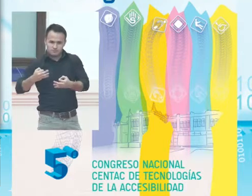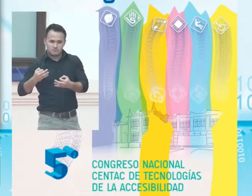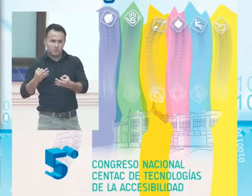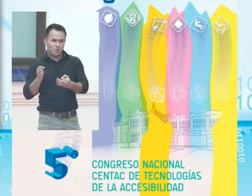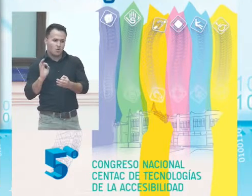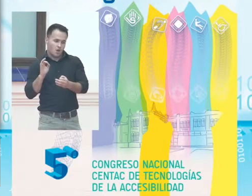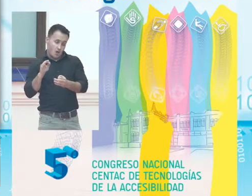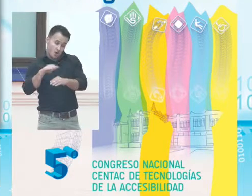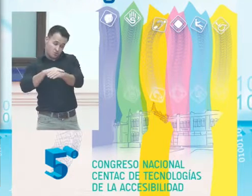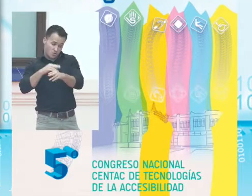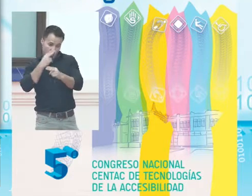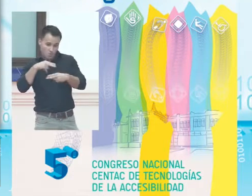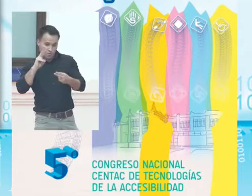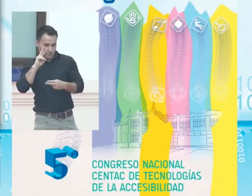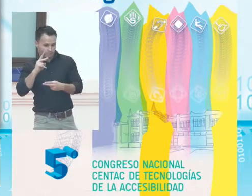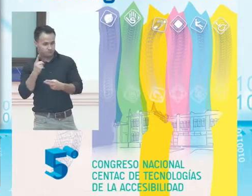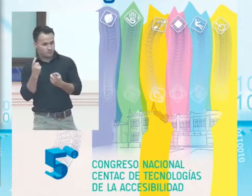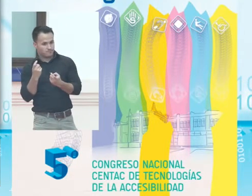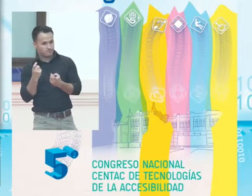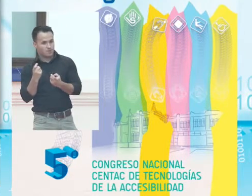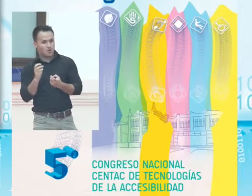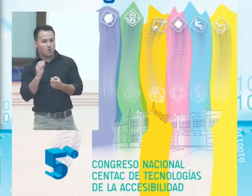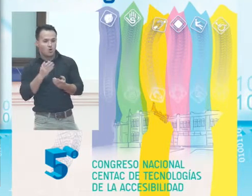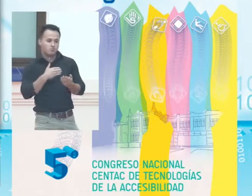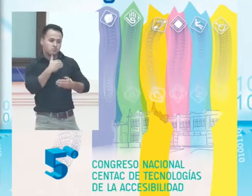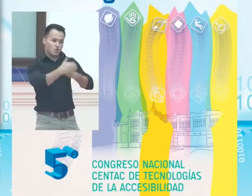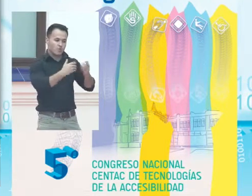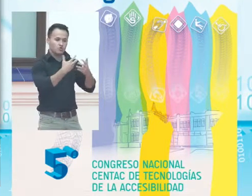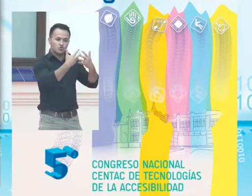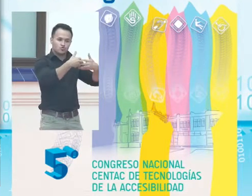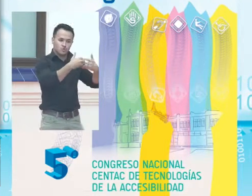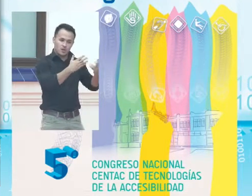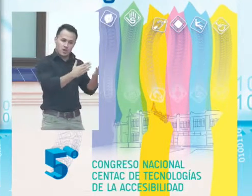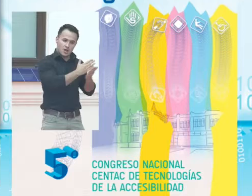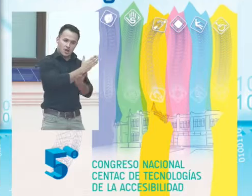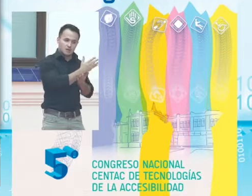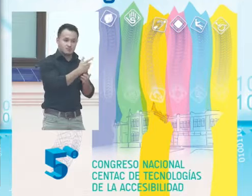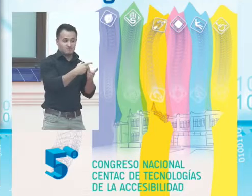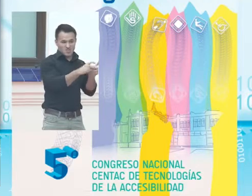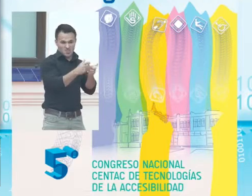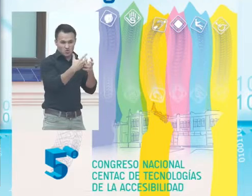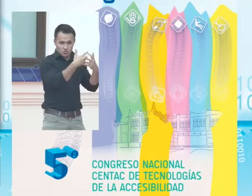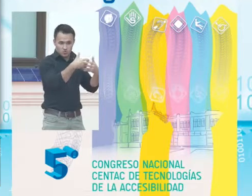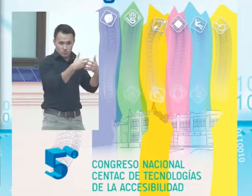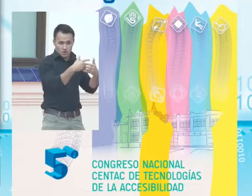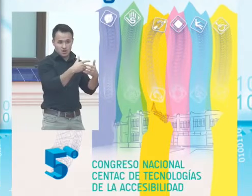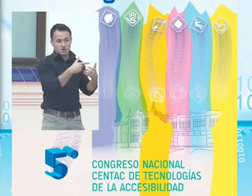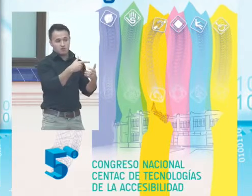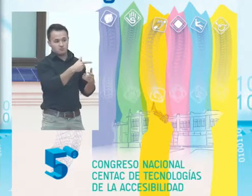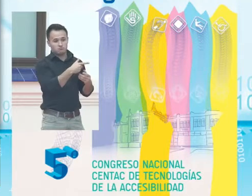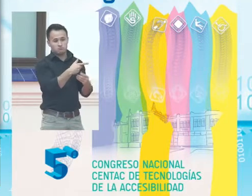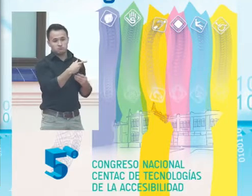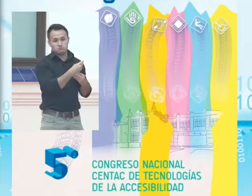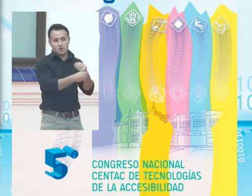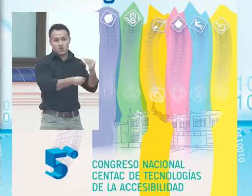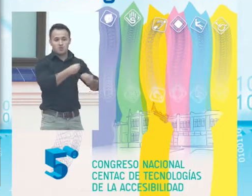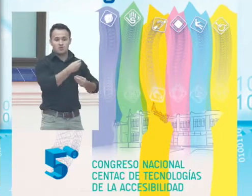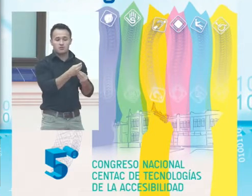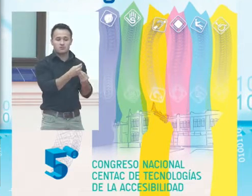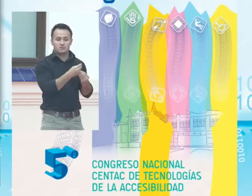de la administración pública, como ya sea dentro de los procesos industriales y los sectores industriales, con la aplicación de